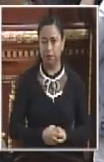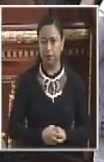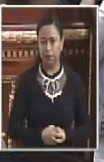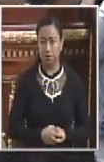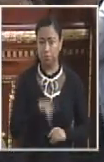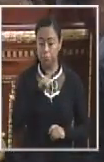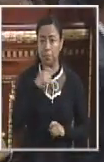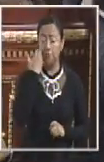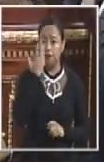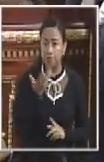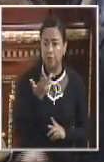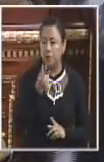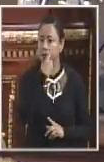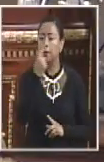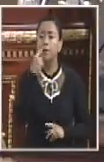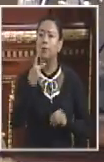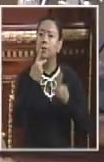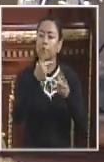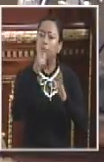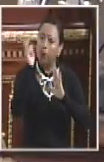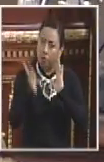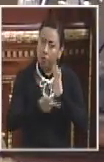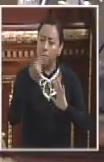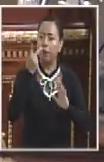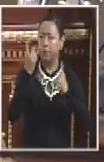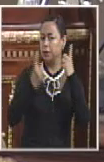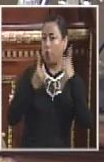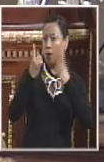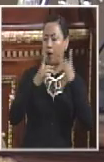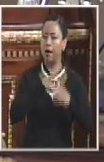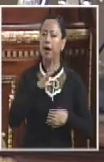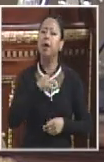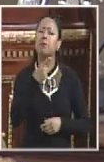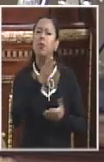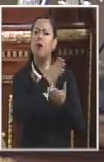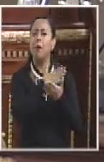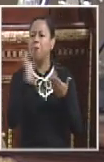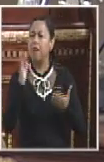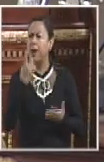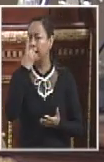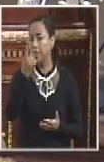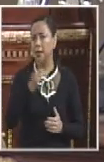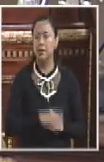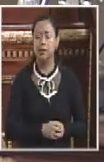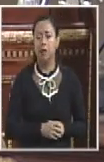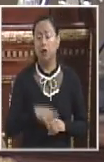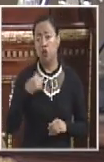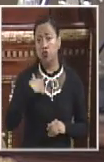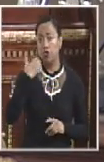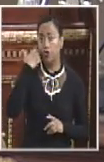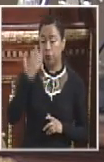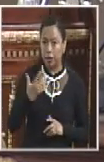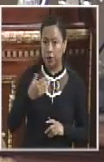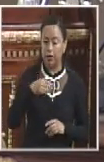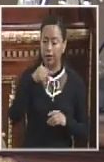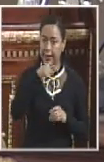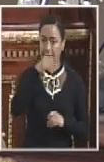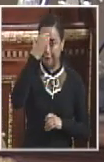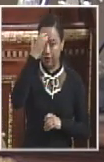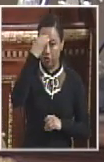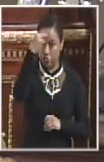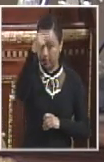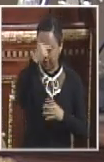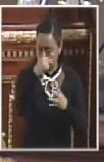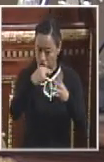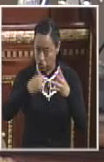someter la votación de nuevo porque tiene dudas y por la otra parte él menciona que lo que quiere es que se conozcan los